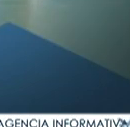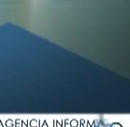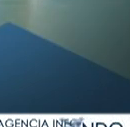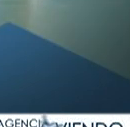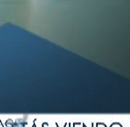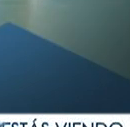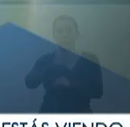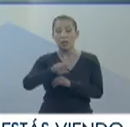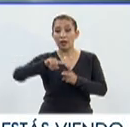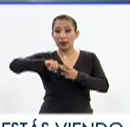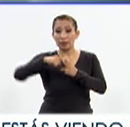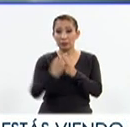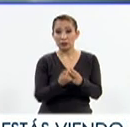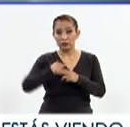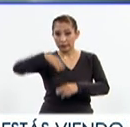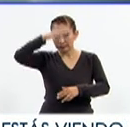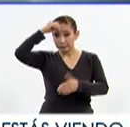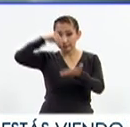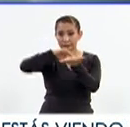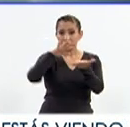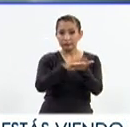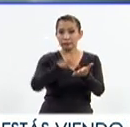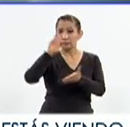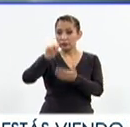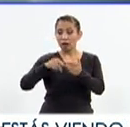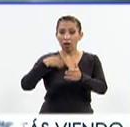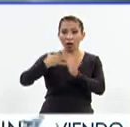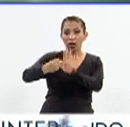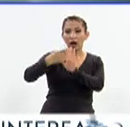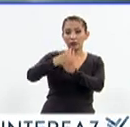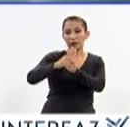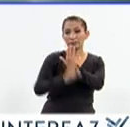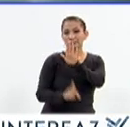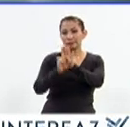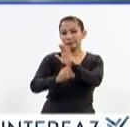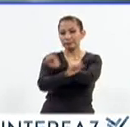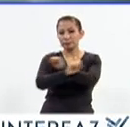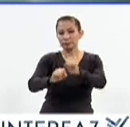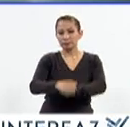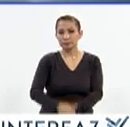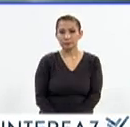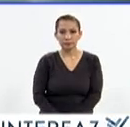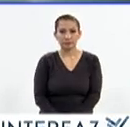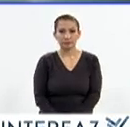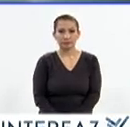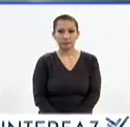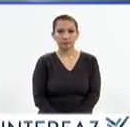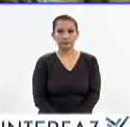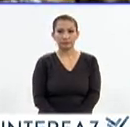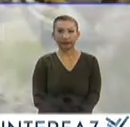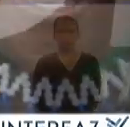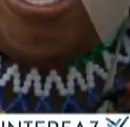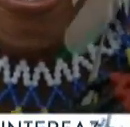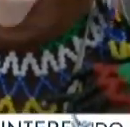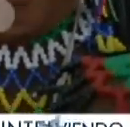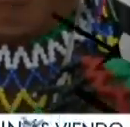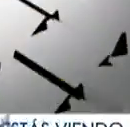En 1970 entró en vigor el Tratado de No Proliferación de Armas Nucleares.